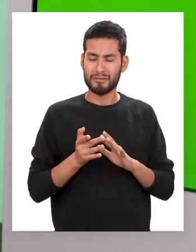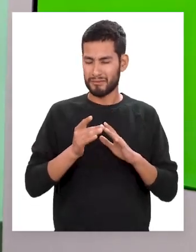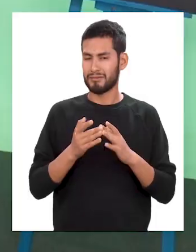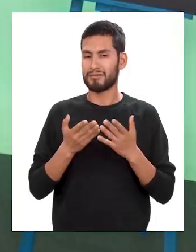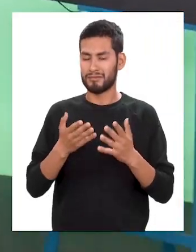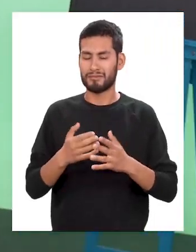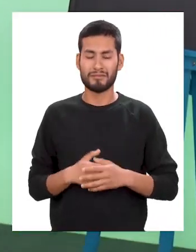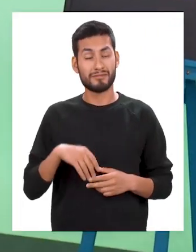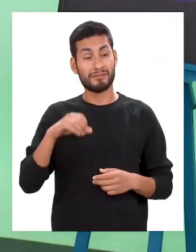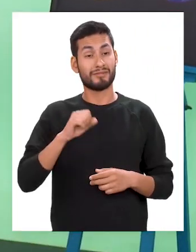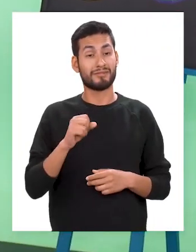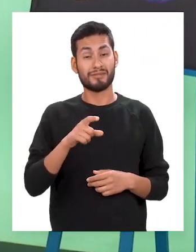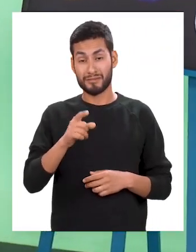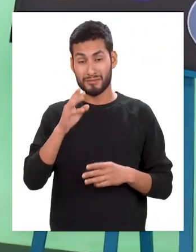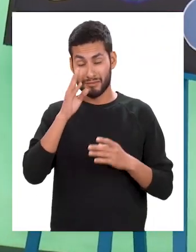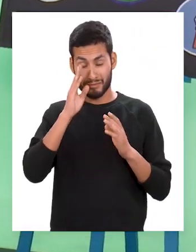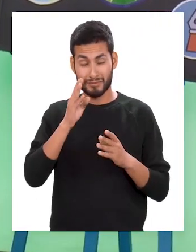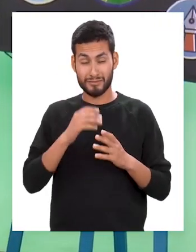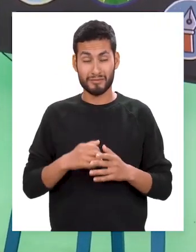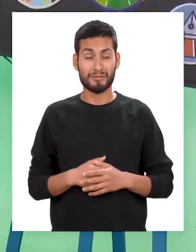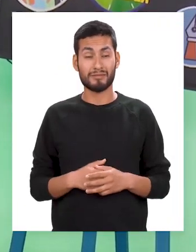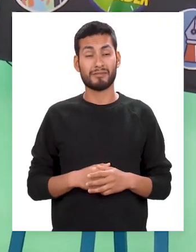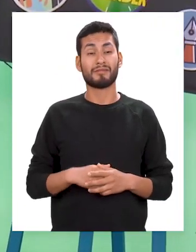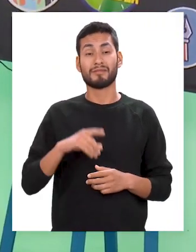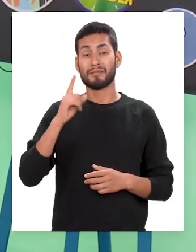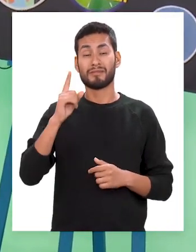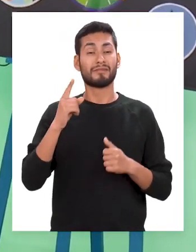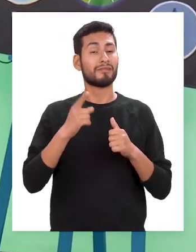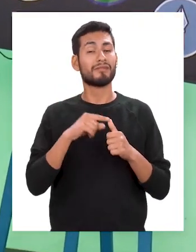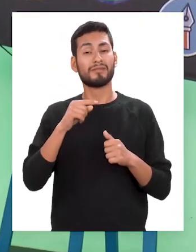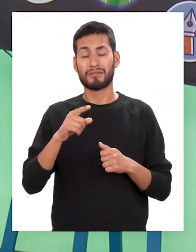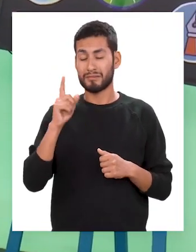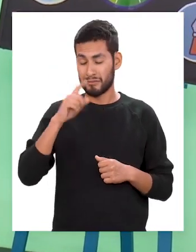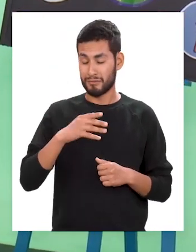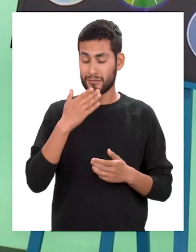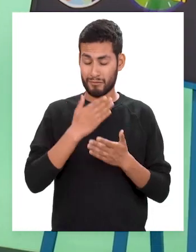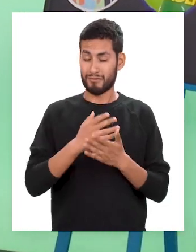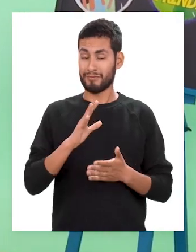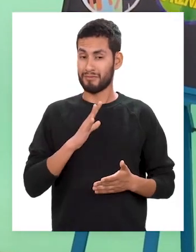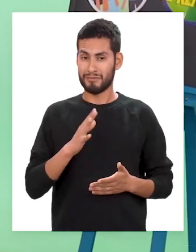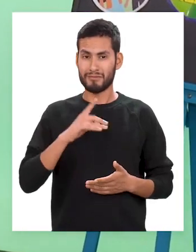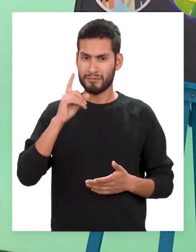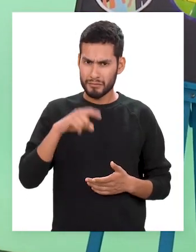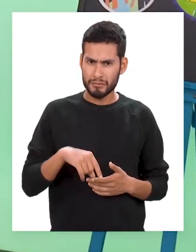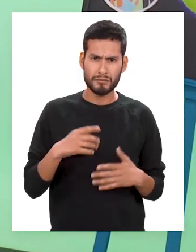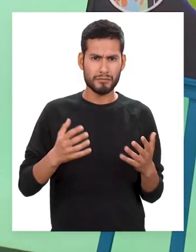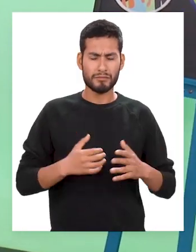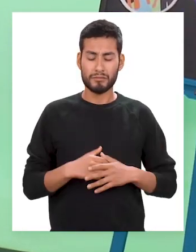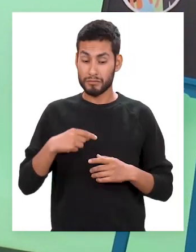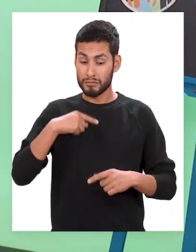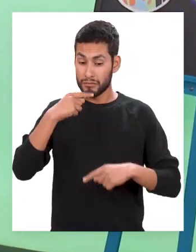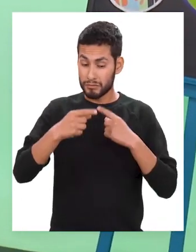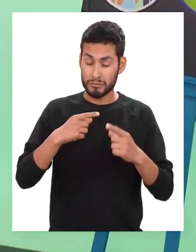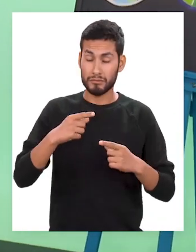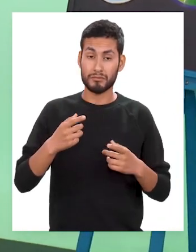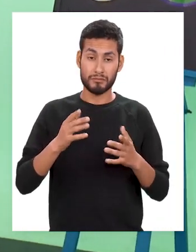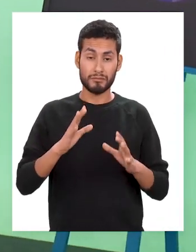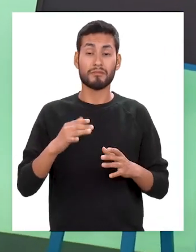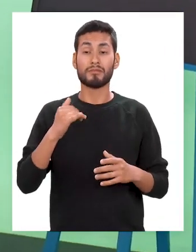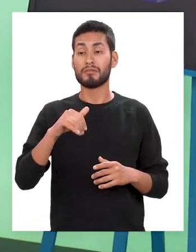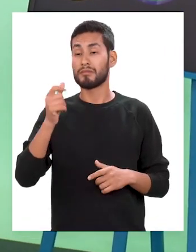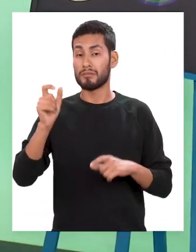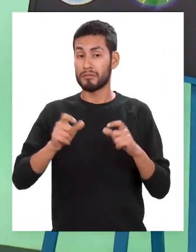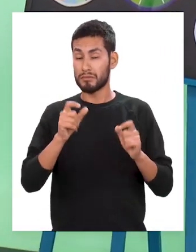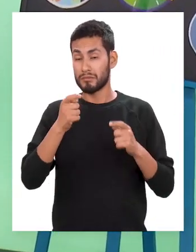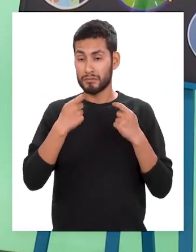virtuales. Así es, presten mucha atención. La primera es tener buena educación. Debemos medir lo que decimos y tratar a los